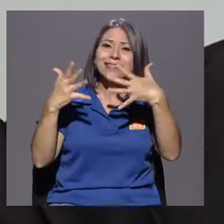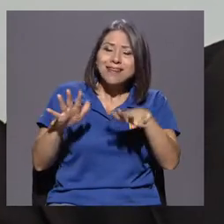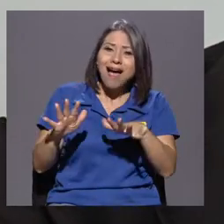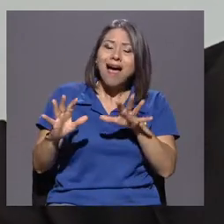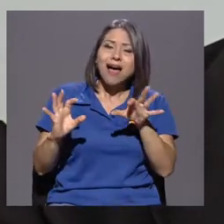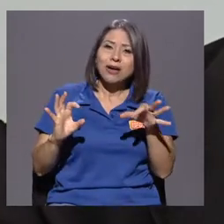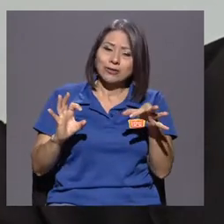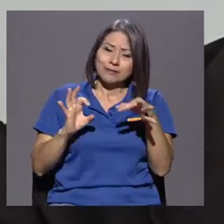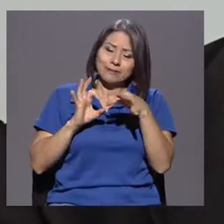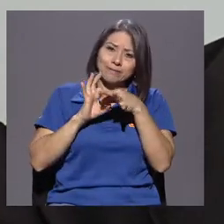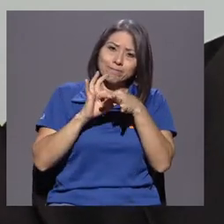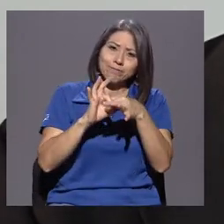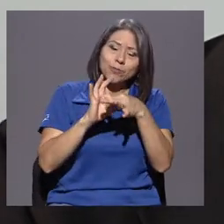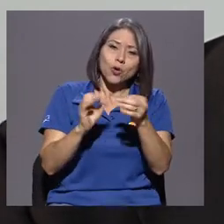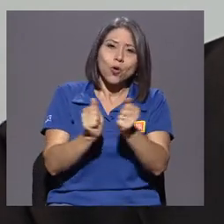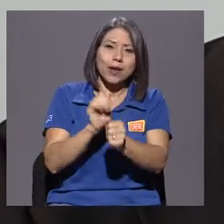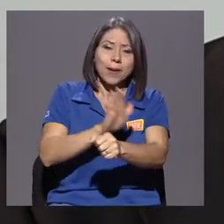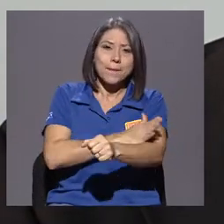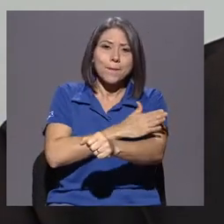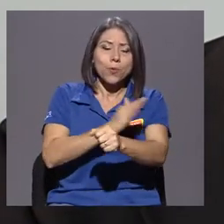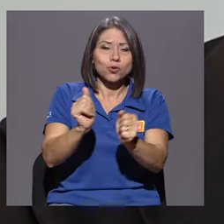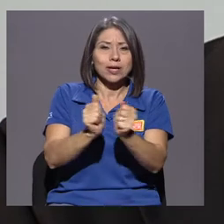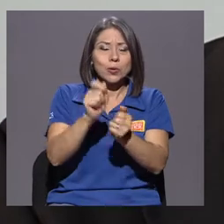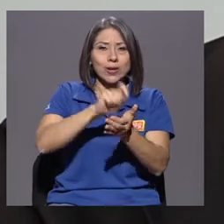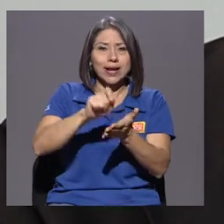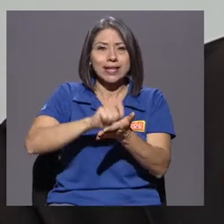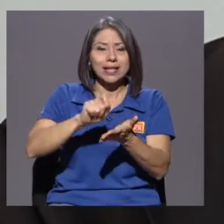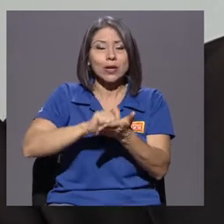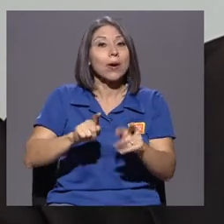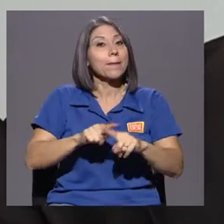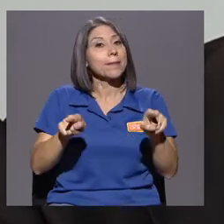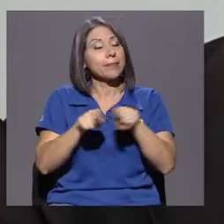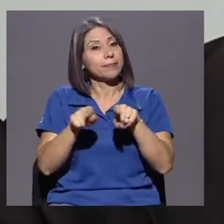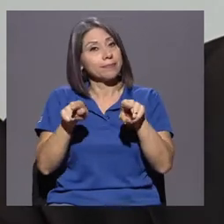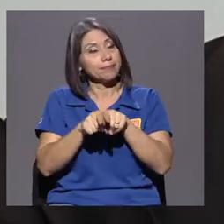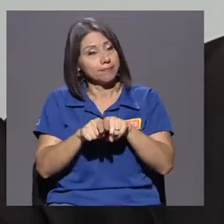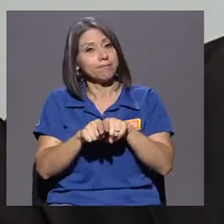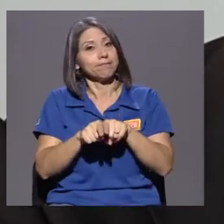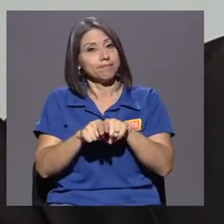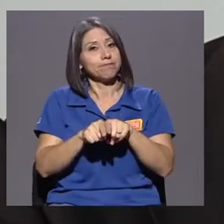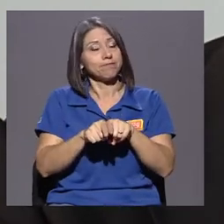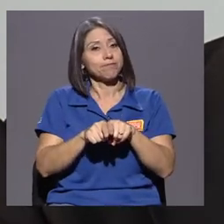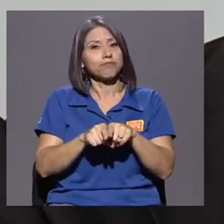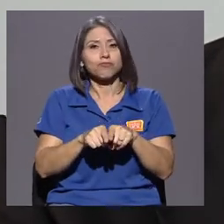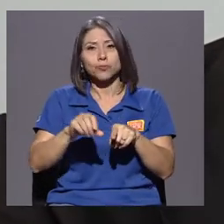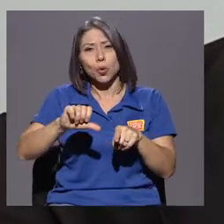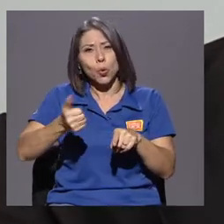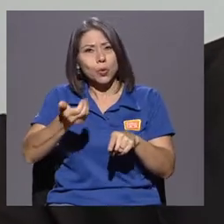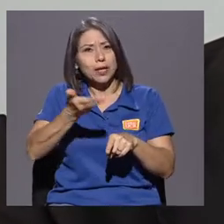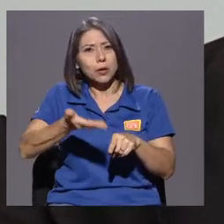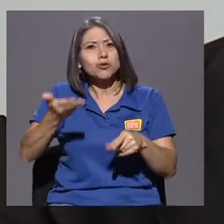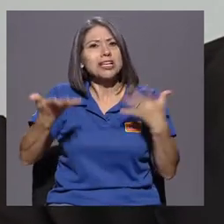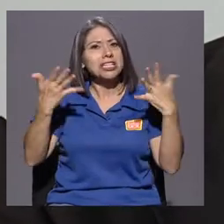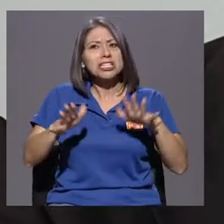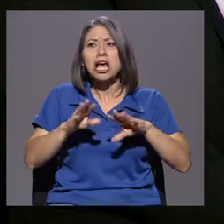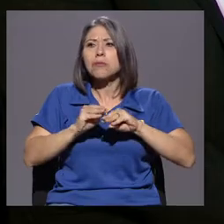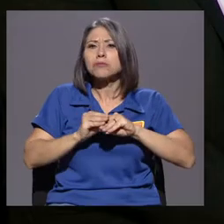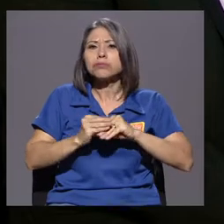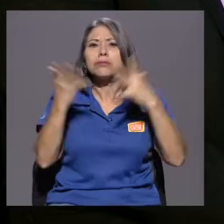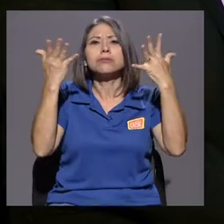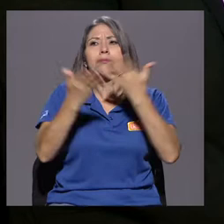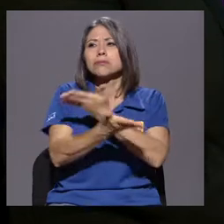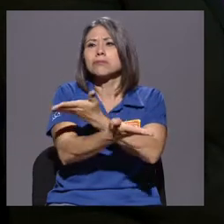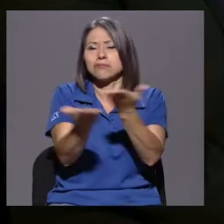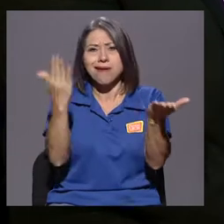una vinculación íntimamente obviamente con la música y la literatura pero también otro aspecto que luego ha sido como de dominio público inclusive